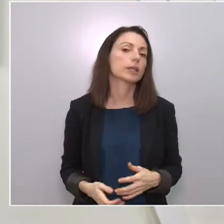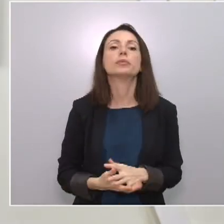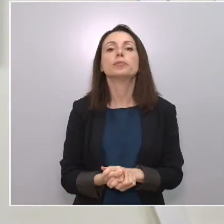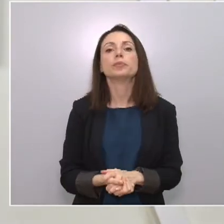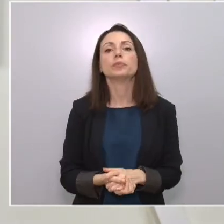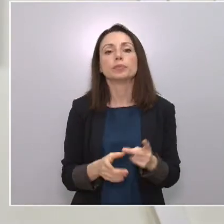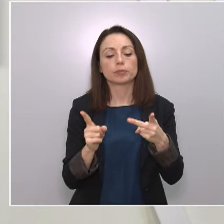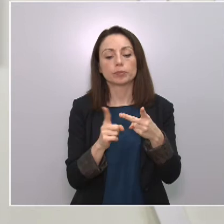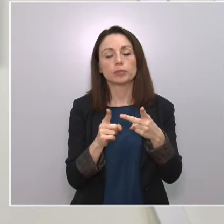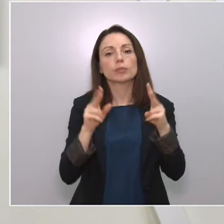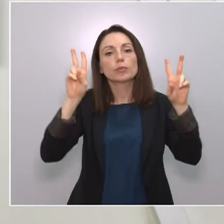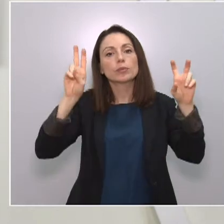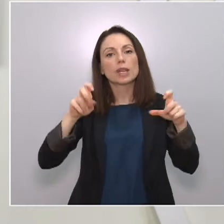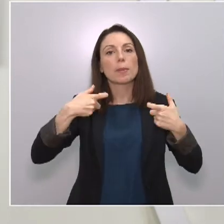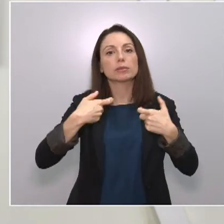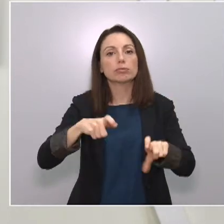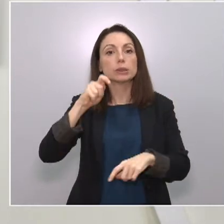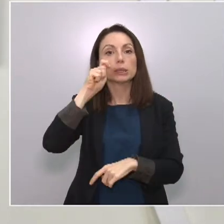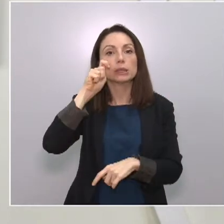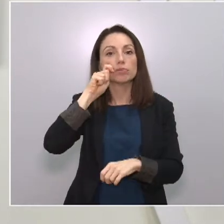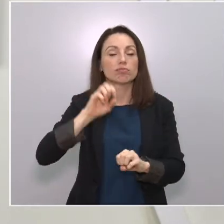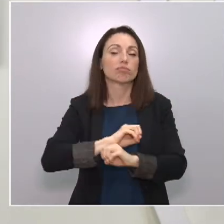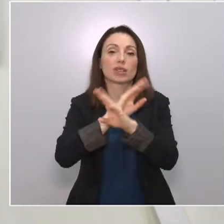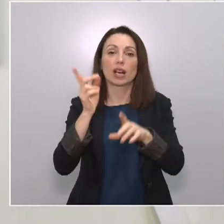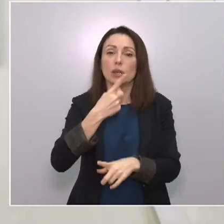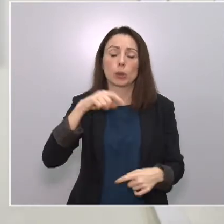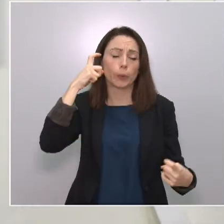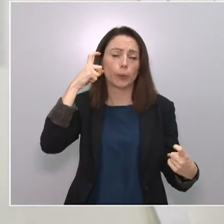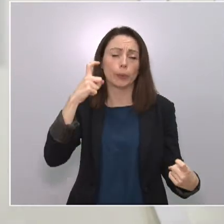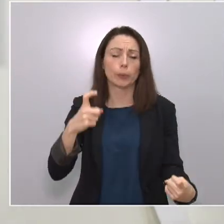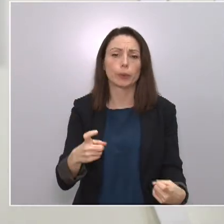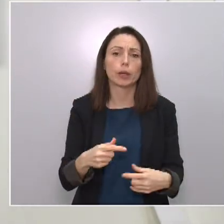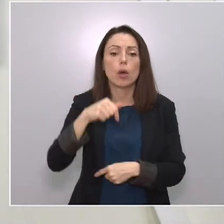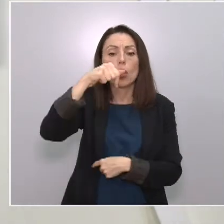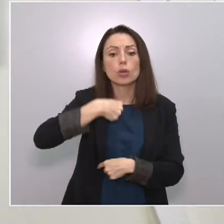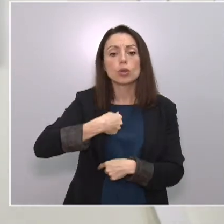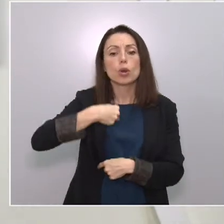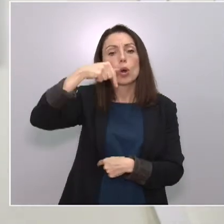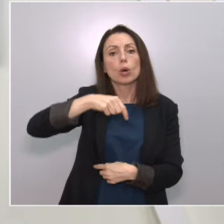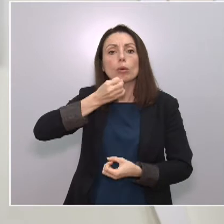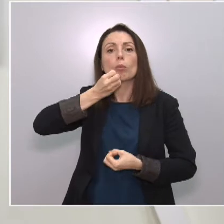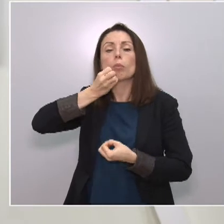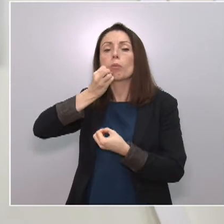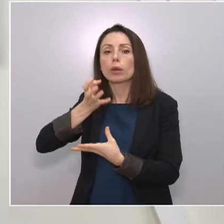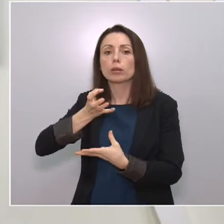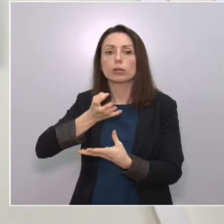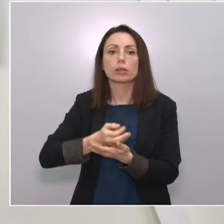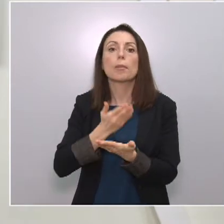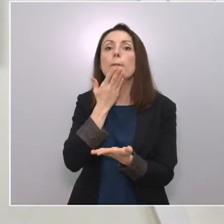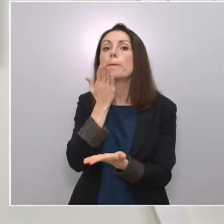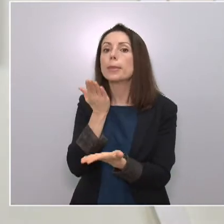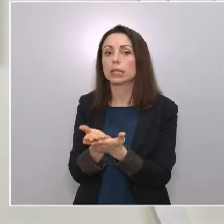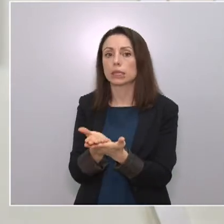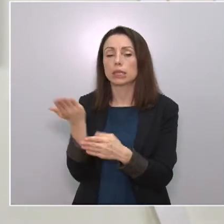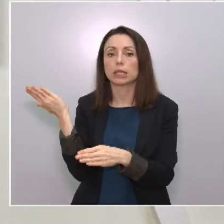En cuanto al turismo, es evidente que habrá que hacer esfuerzos. Yo hoy he transmitido una petición